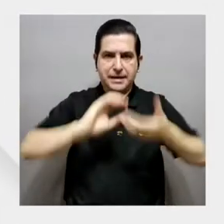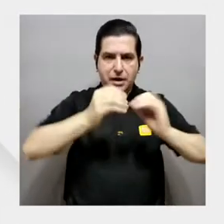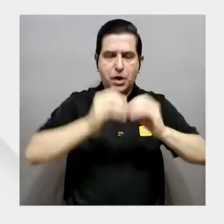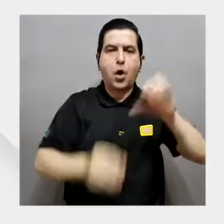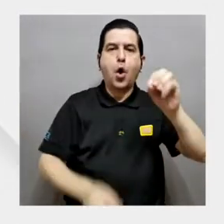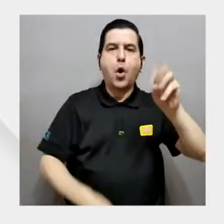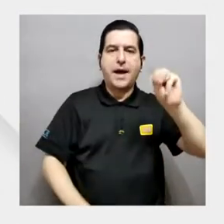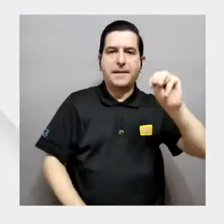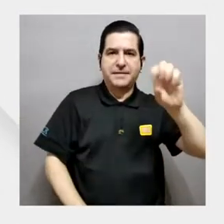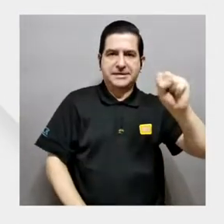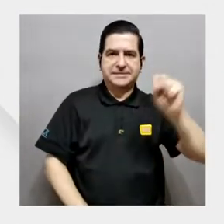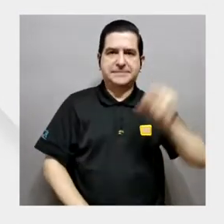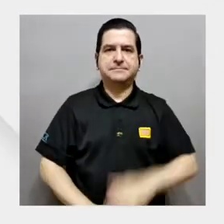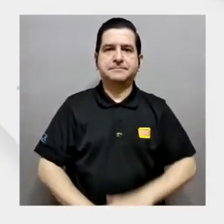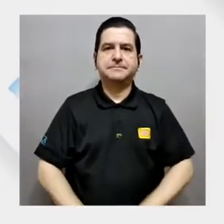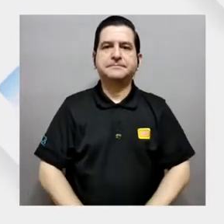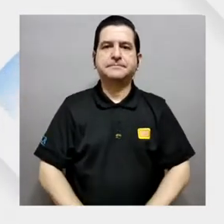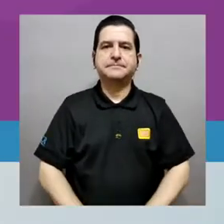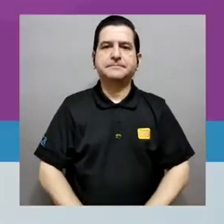la OMS.